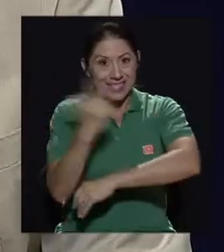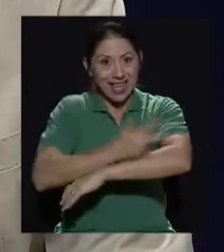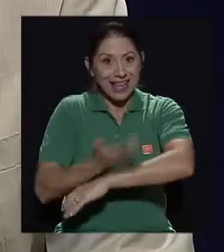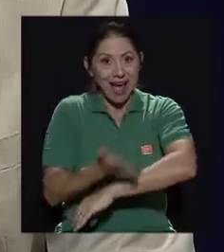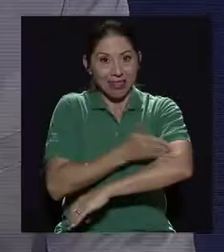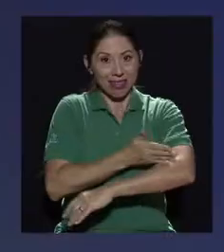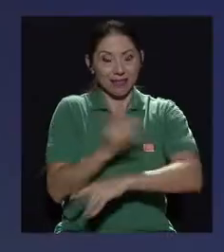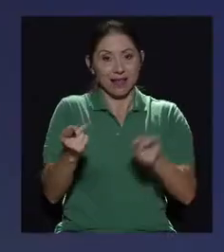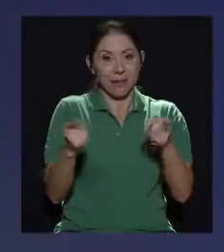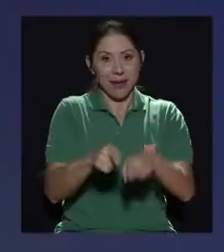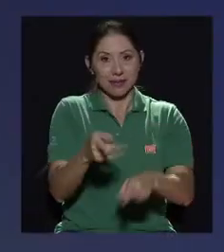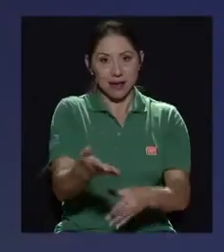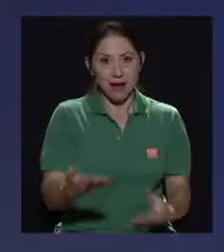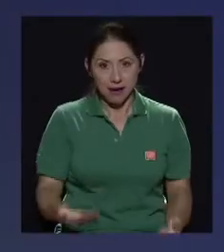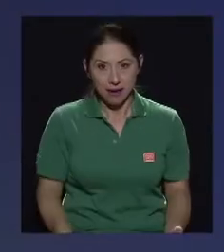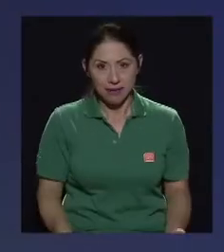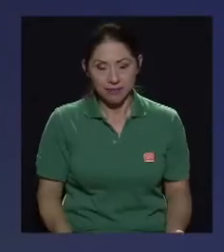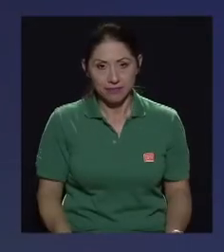antes